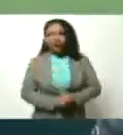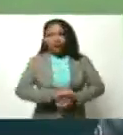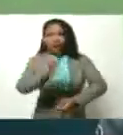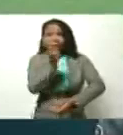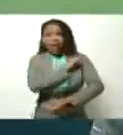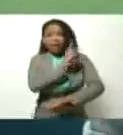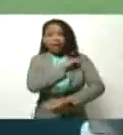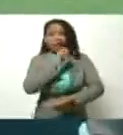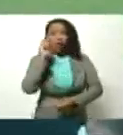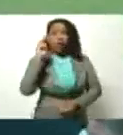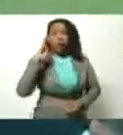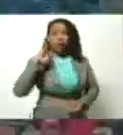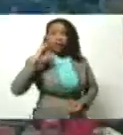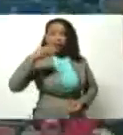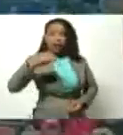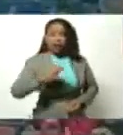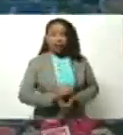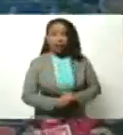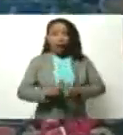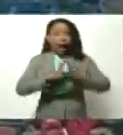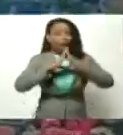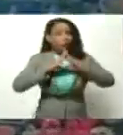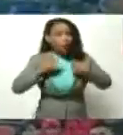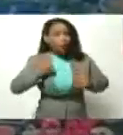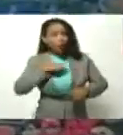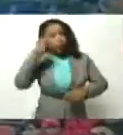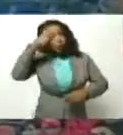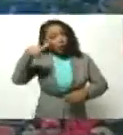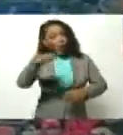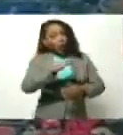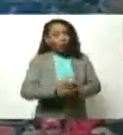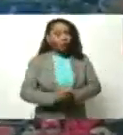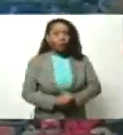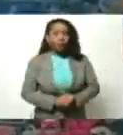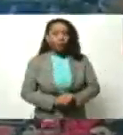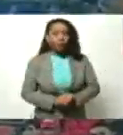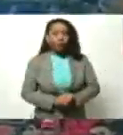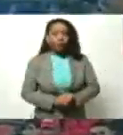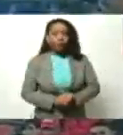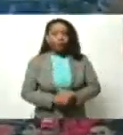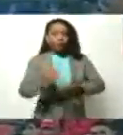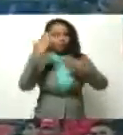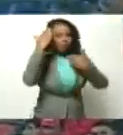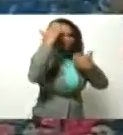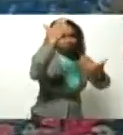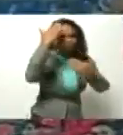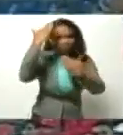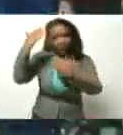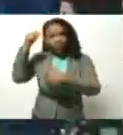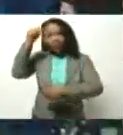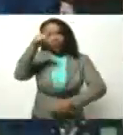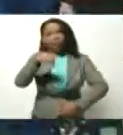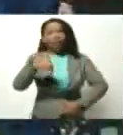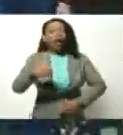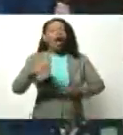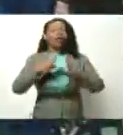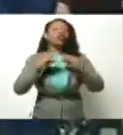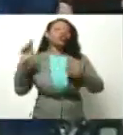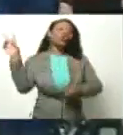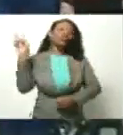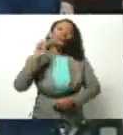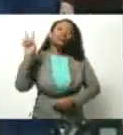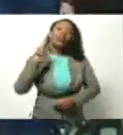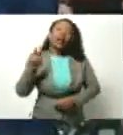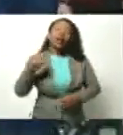jefe de V Che a todo nuestro pueblo y enviamos un saludo desde aquí a todo Venezuela